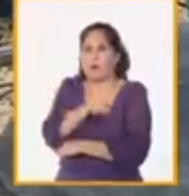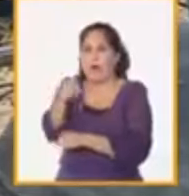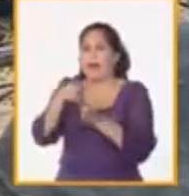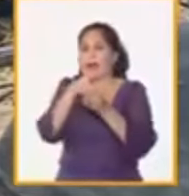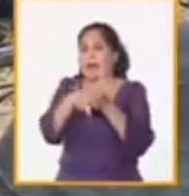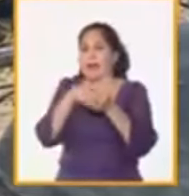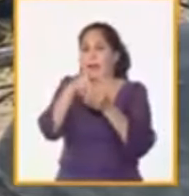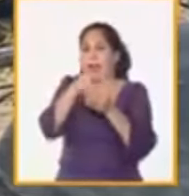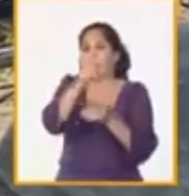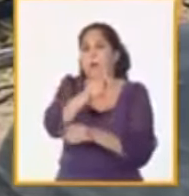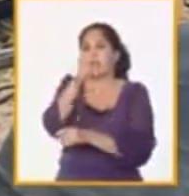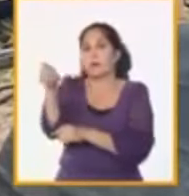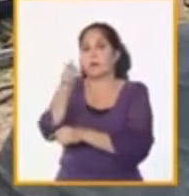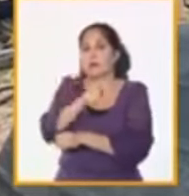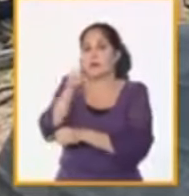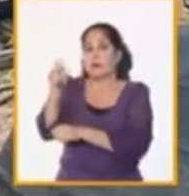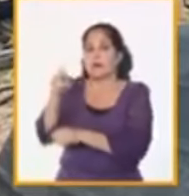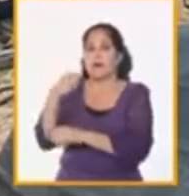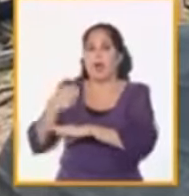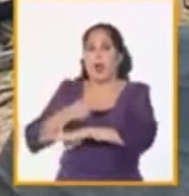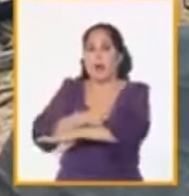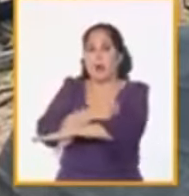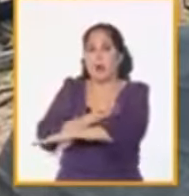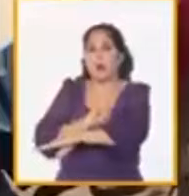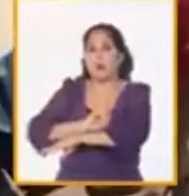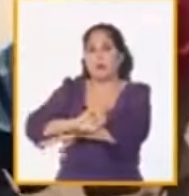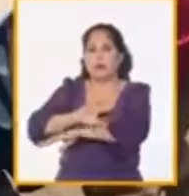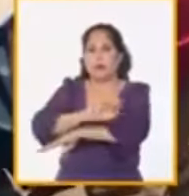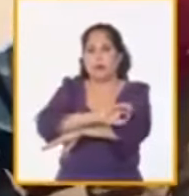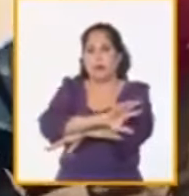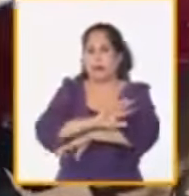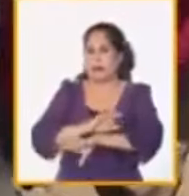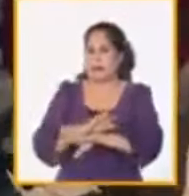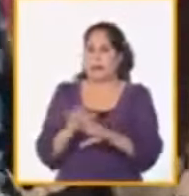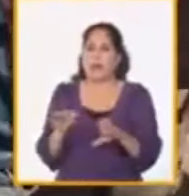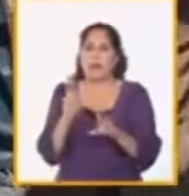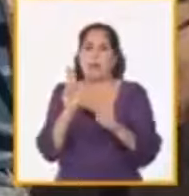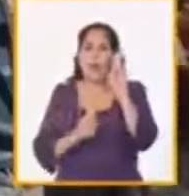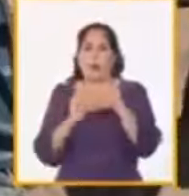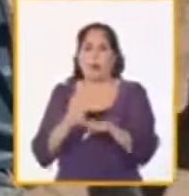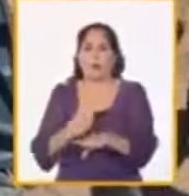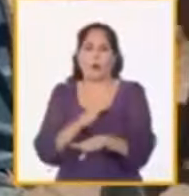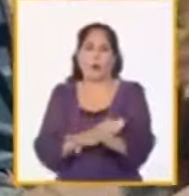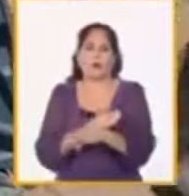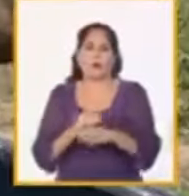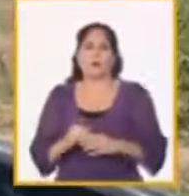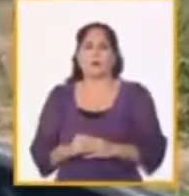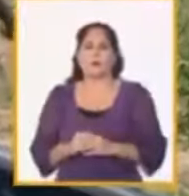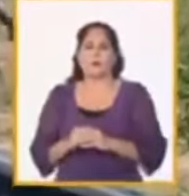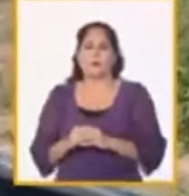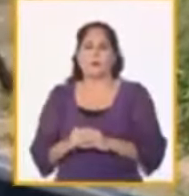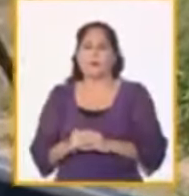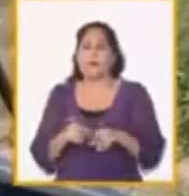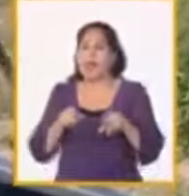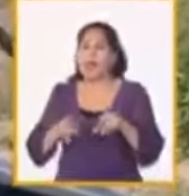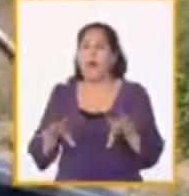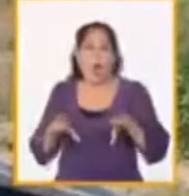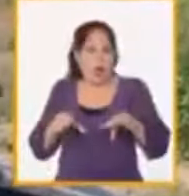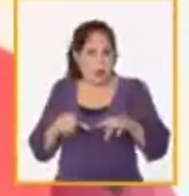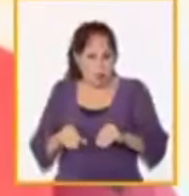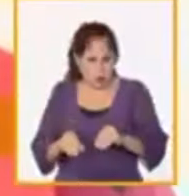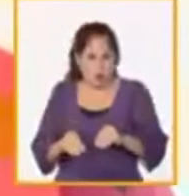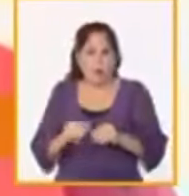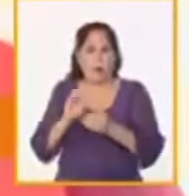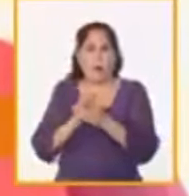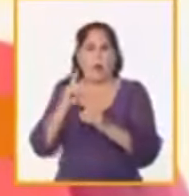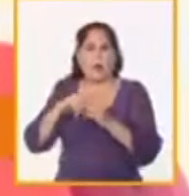rastra. Brigadas de construcción y montaje de obras hidráulicas del centro asumen la inversión. Pues el Matagua, lo